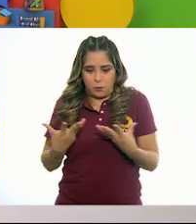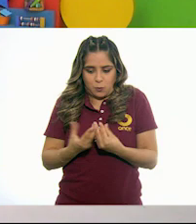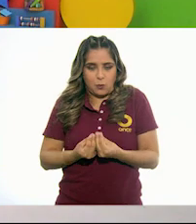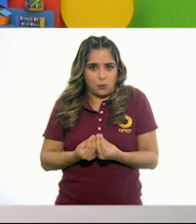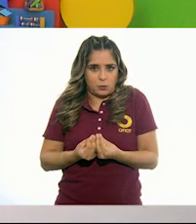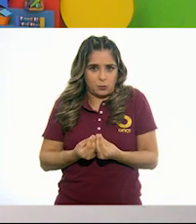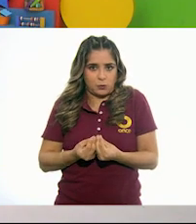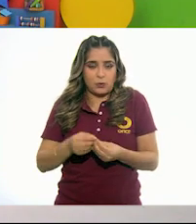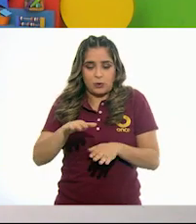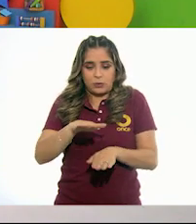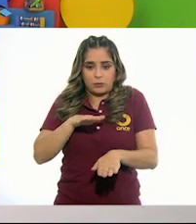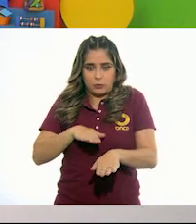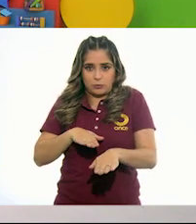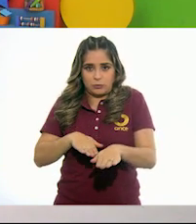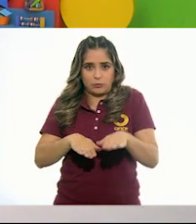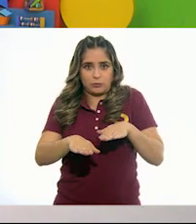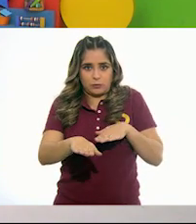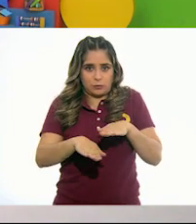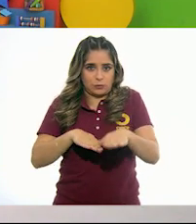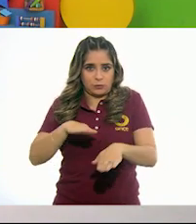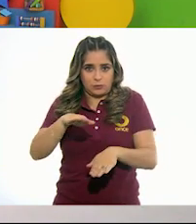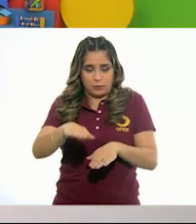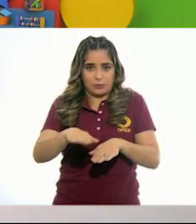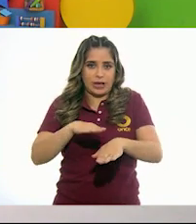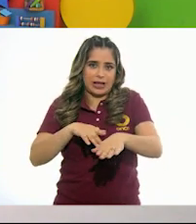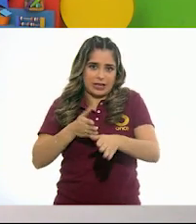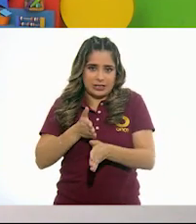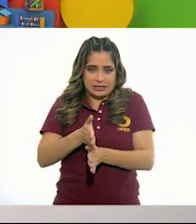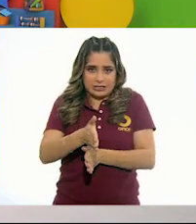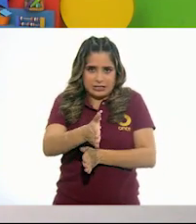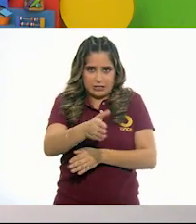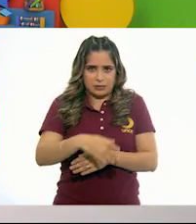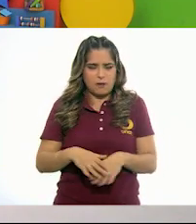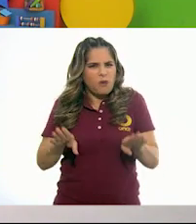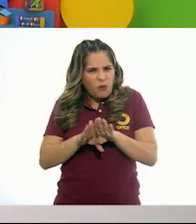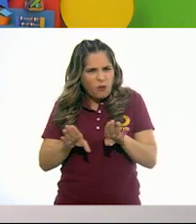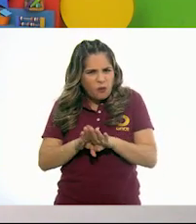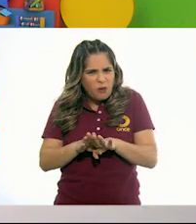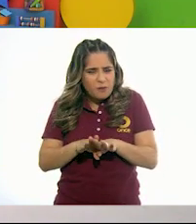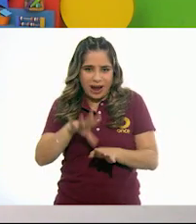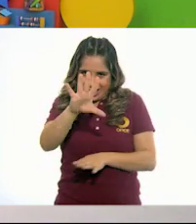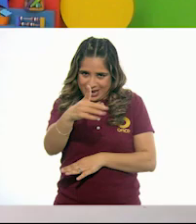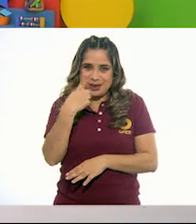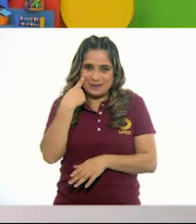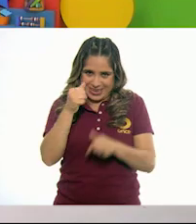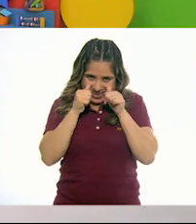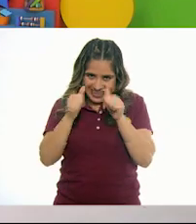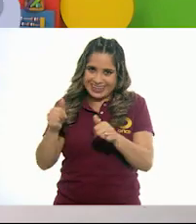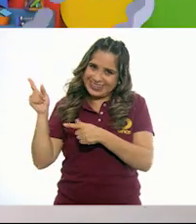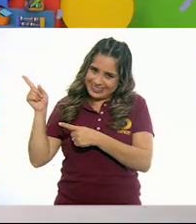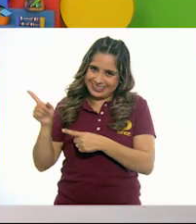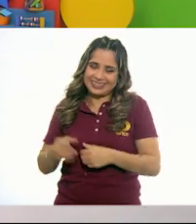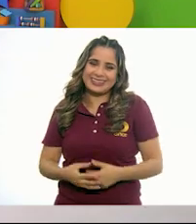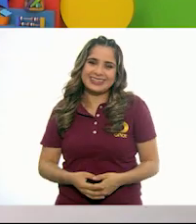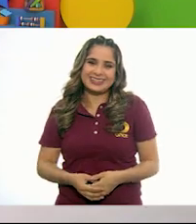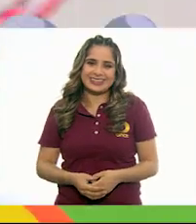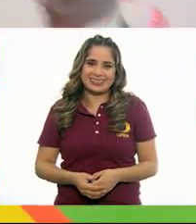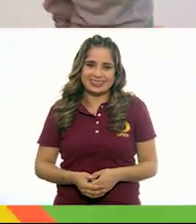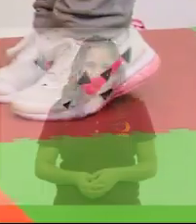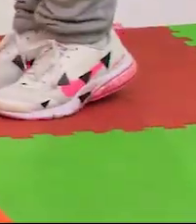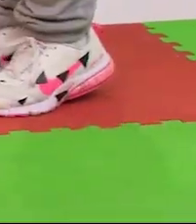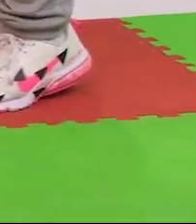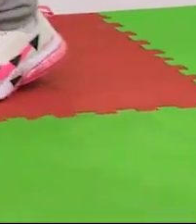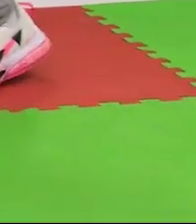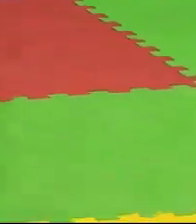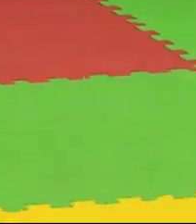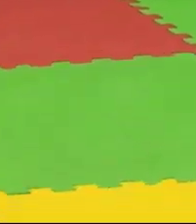hacer hacia adelante y hacia atrás en la línea. ¿Cómo lo vamos a hacer? Pon atención. Adelante,